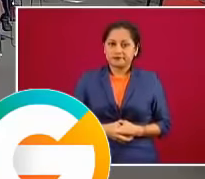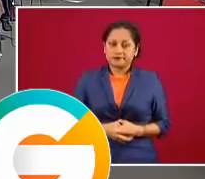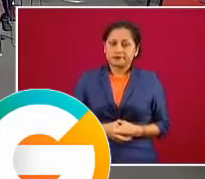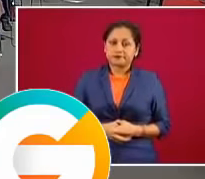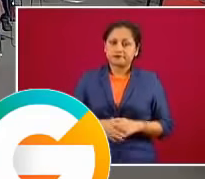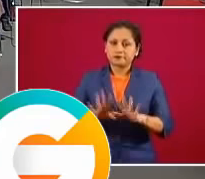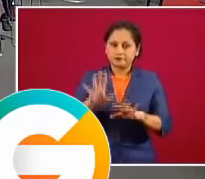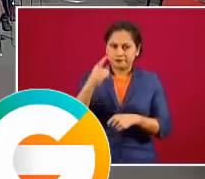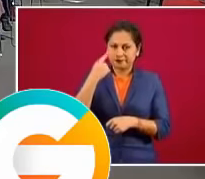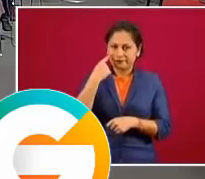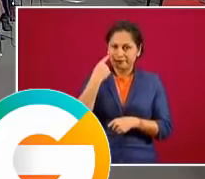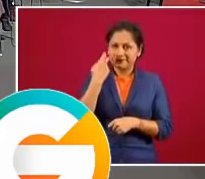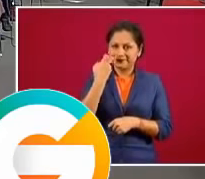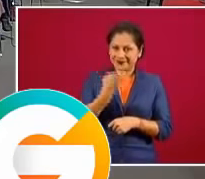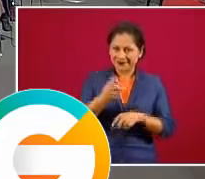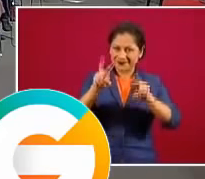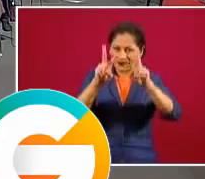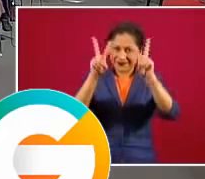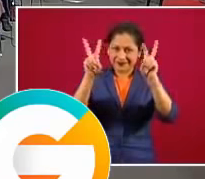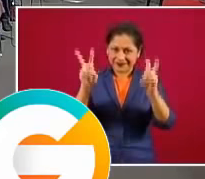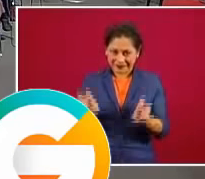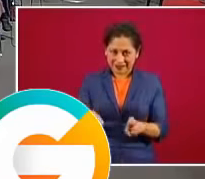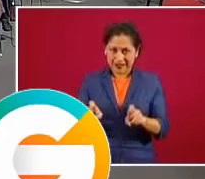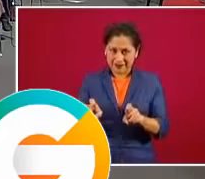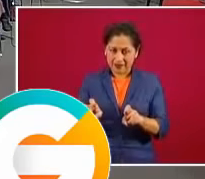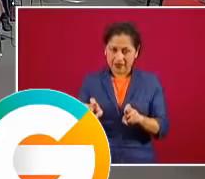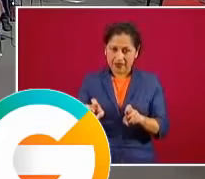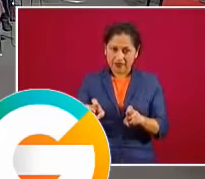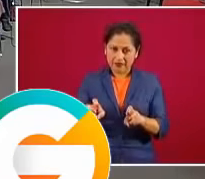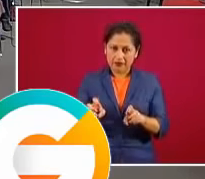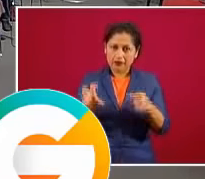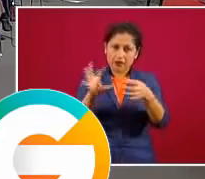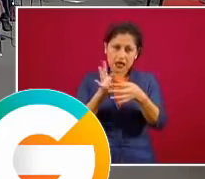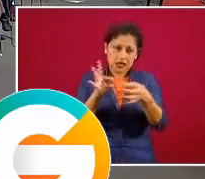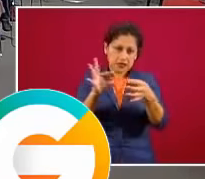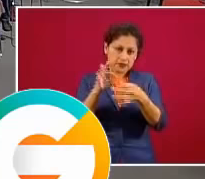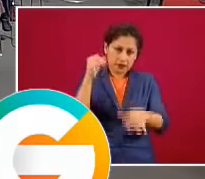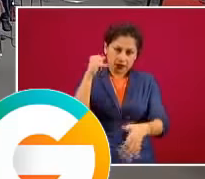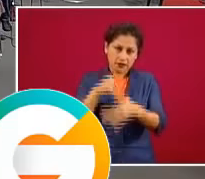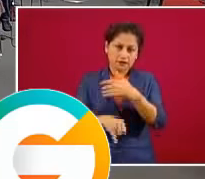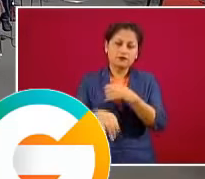Esto se va a explicar más la semana próxima,